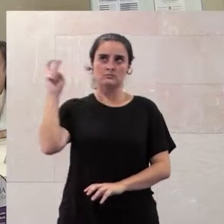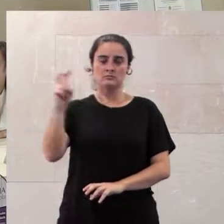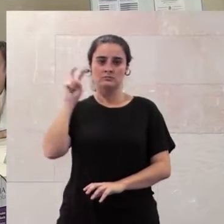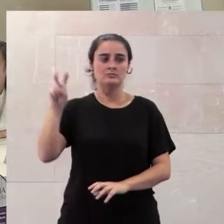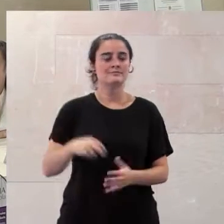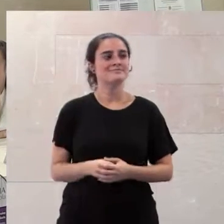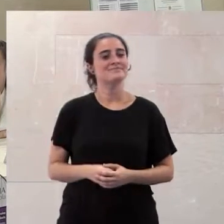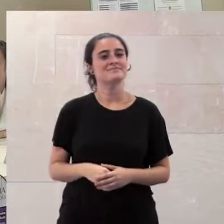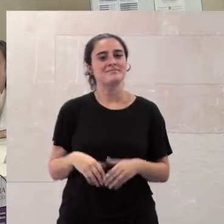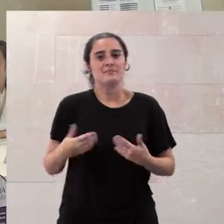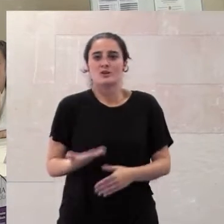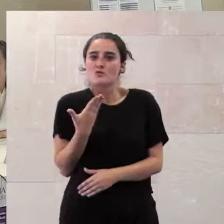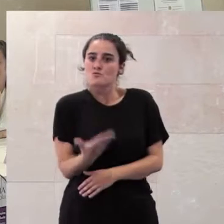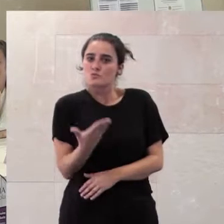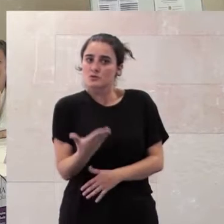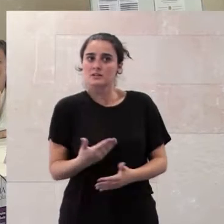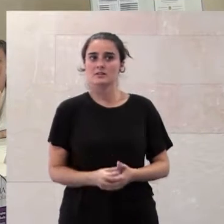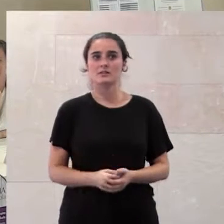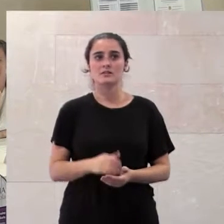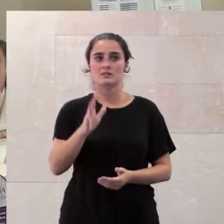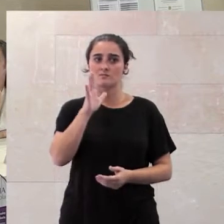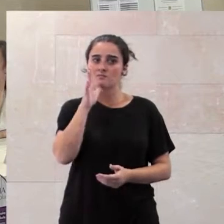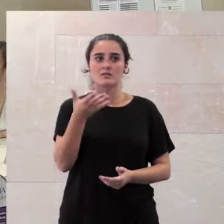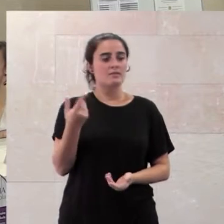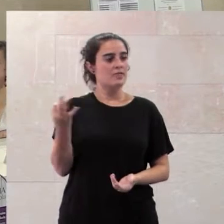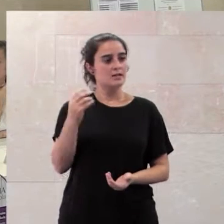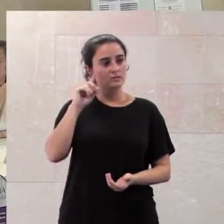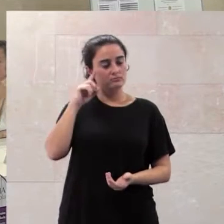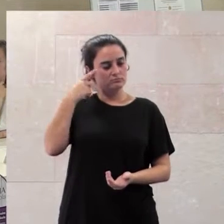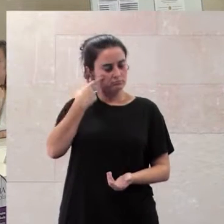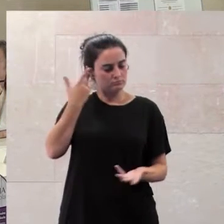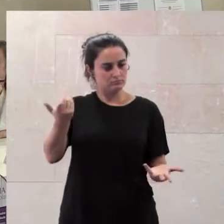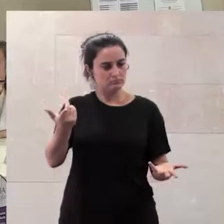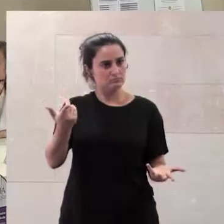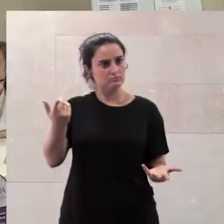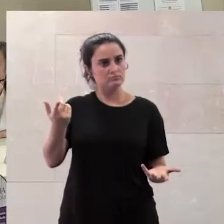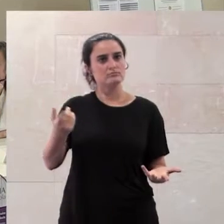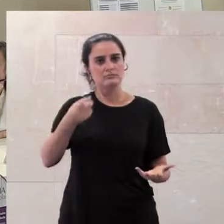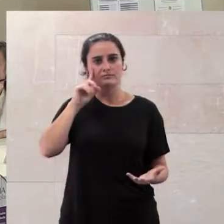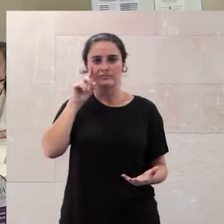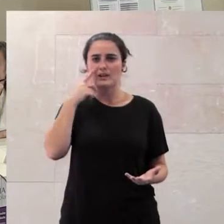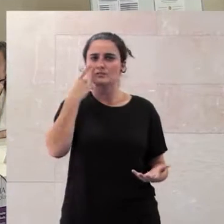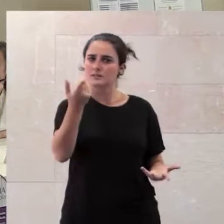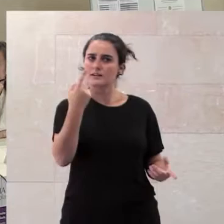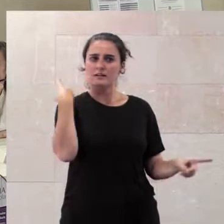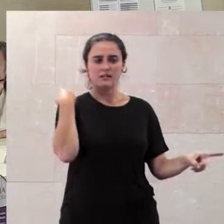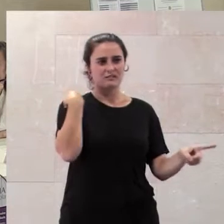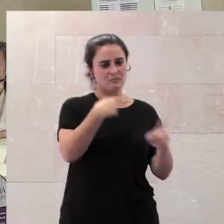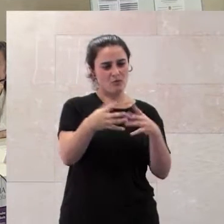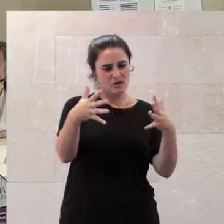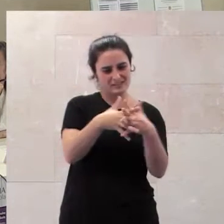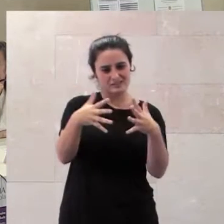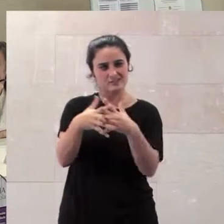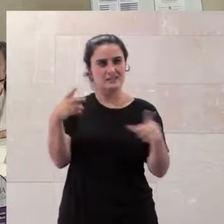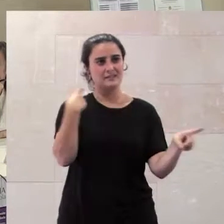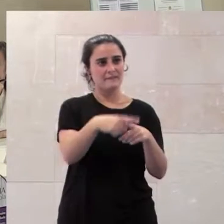Entonces creo que es muy importante eso, ¿no? Tener en cuenta que sea así y desde luego yo os invito a que garanticéis eso, ¿no? Existen muchas estructuras